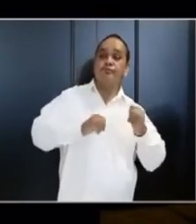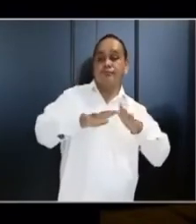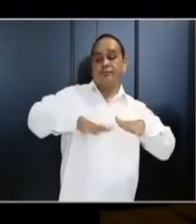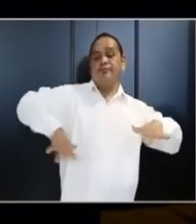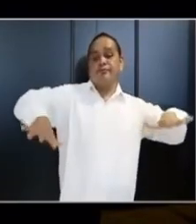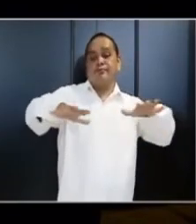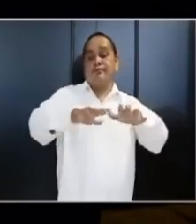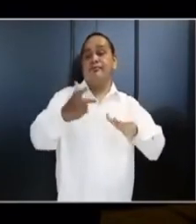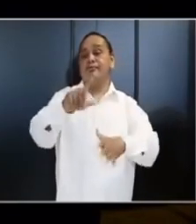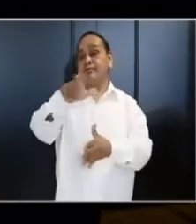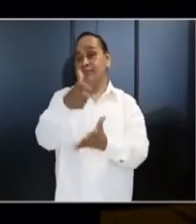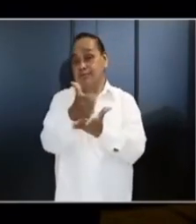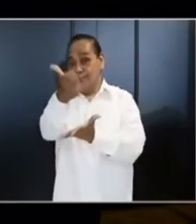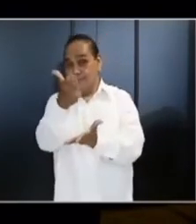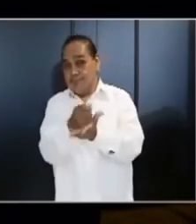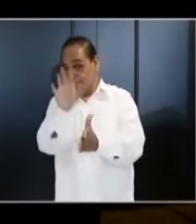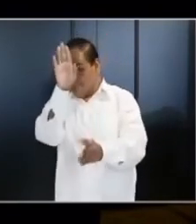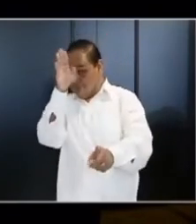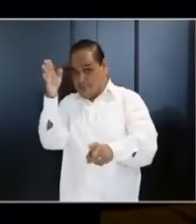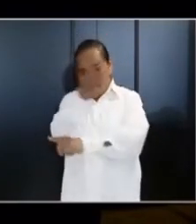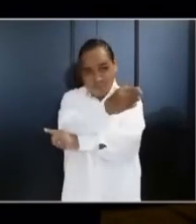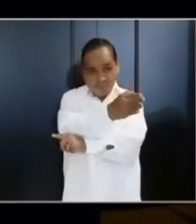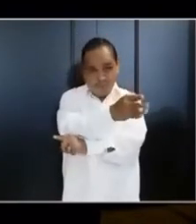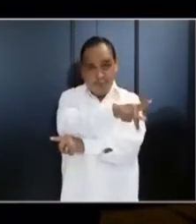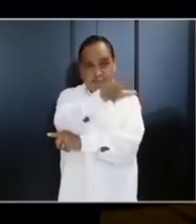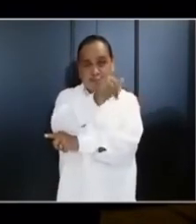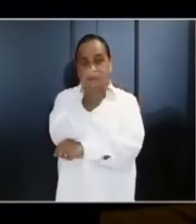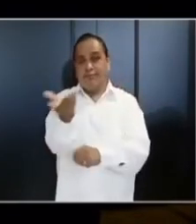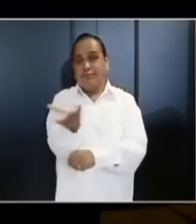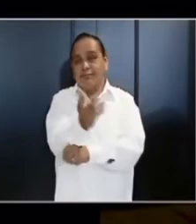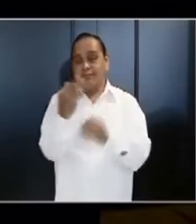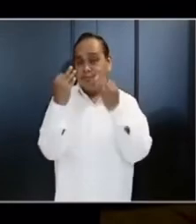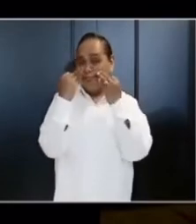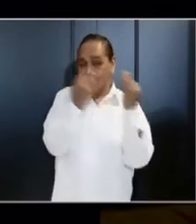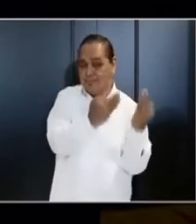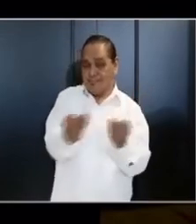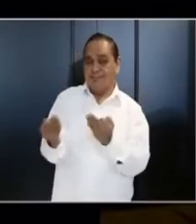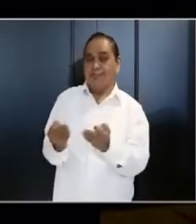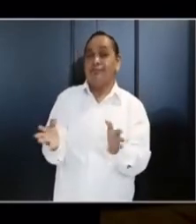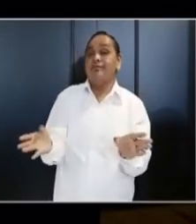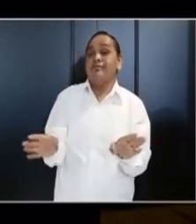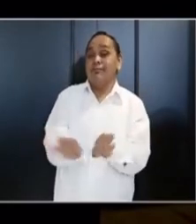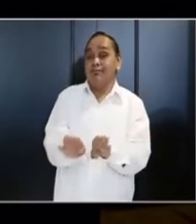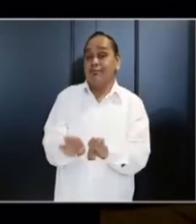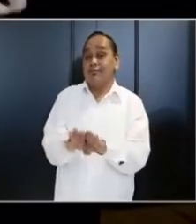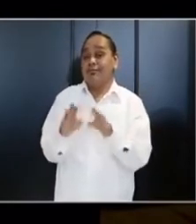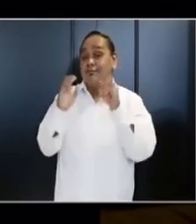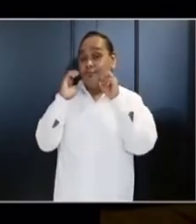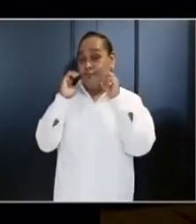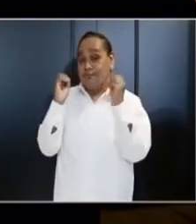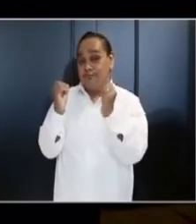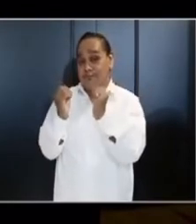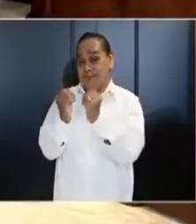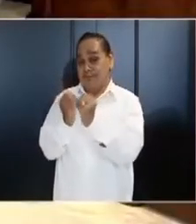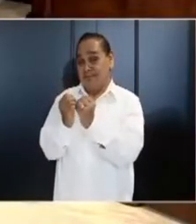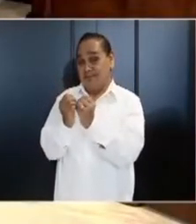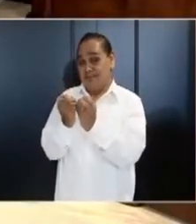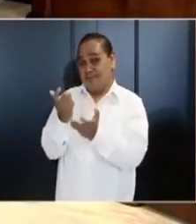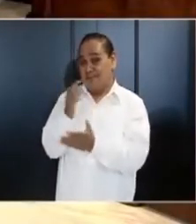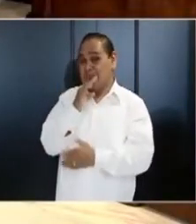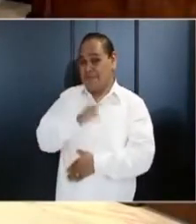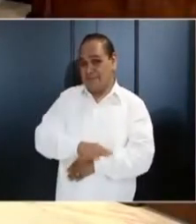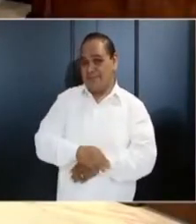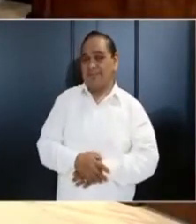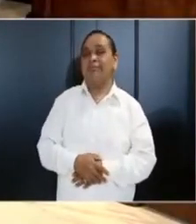de desviar los recursos, y entonces pues los evidencia como lo que son, una mafia pero institucionalizada. Pero fíjate, comete el mismo error